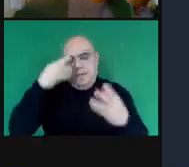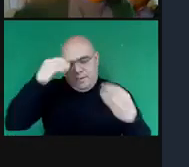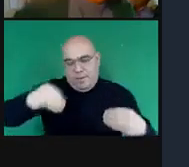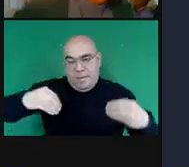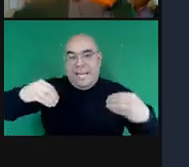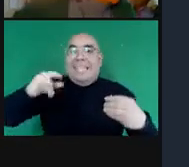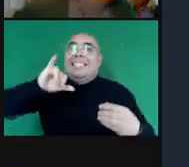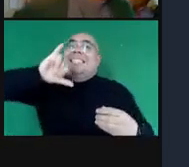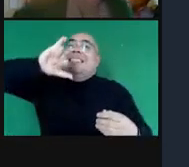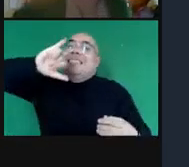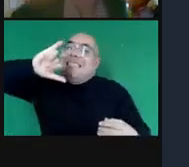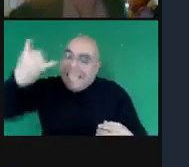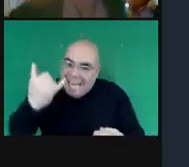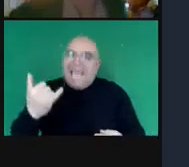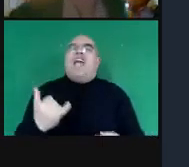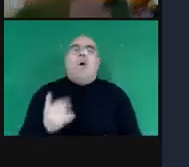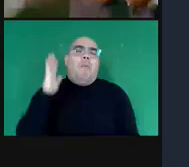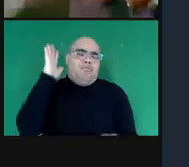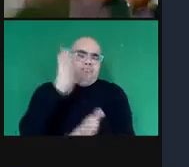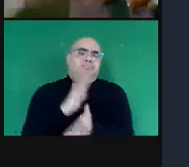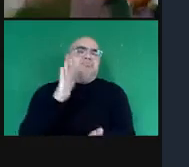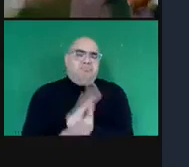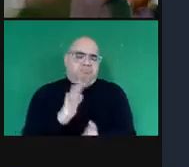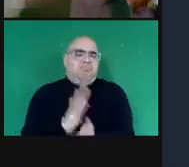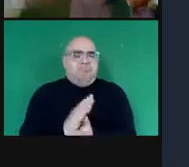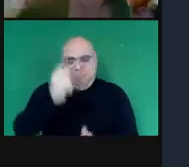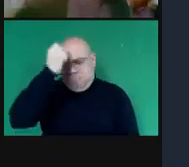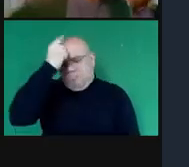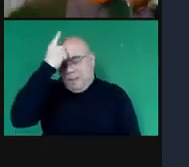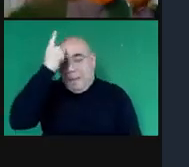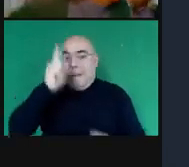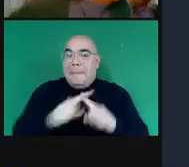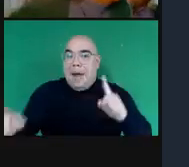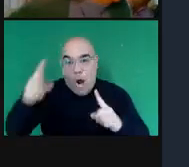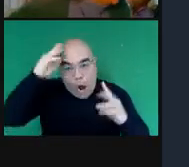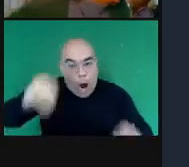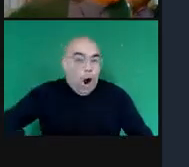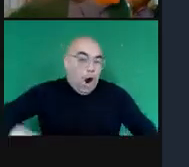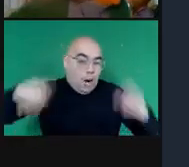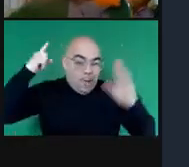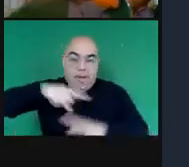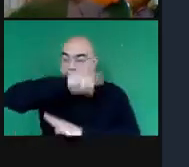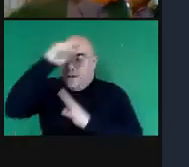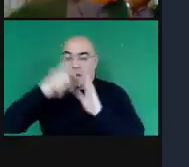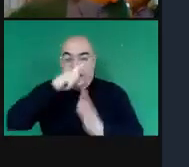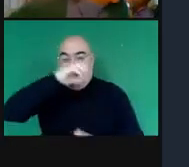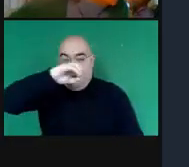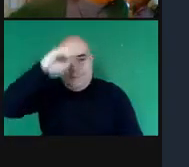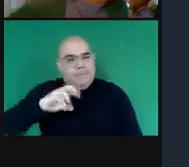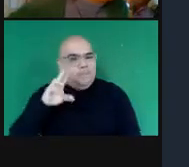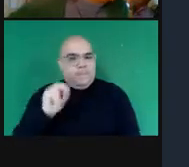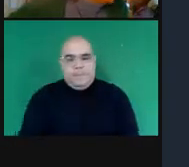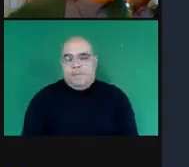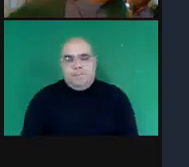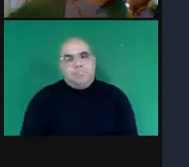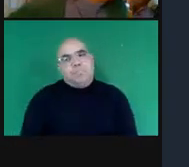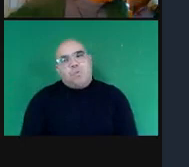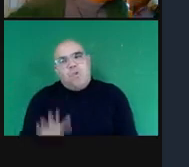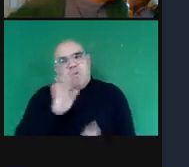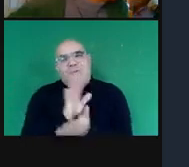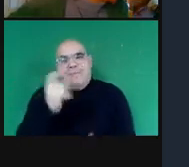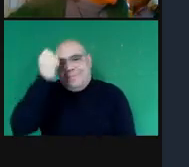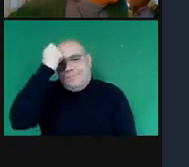olvidar. No recuerdo cuándo comienzan a aparecer en el campus los murales planeados, diseñados, pintados